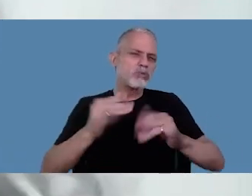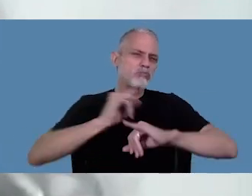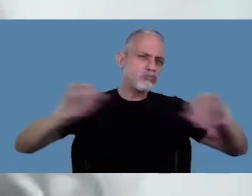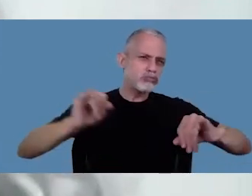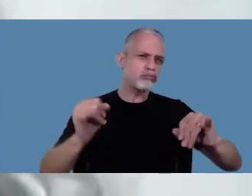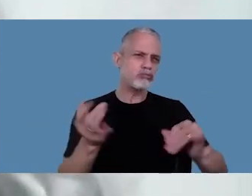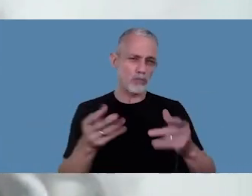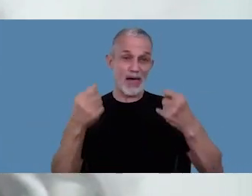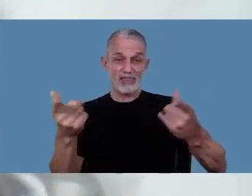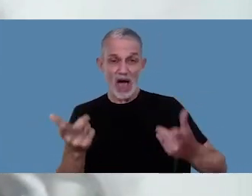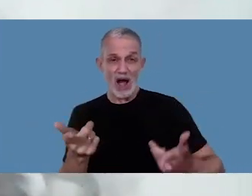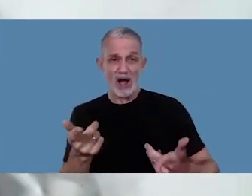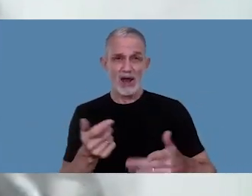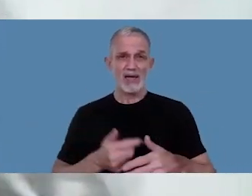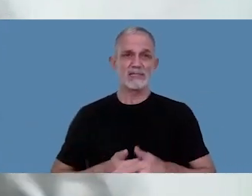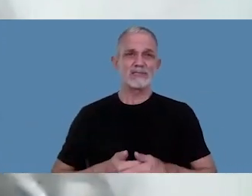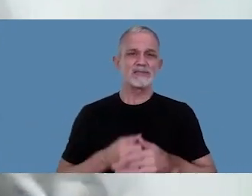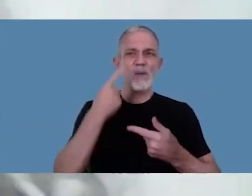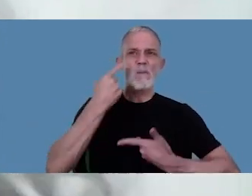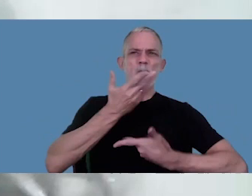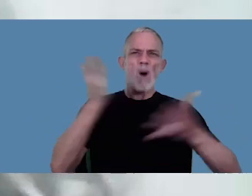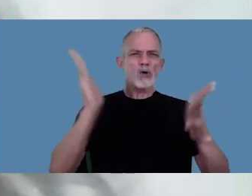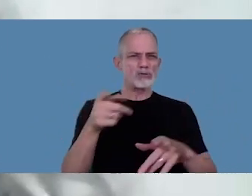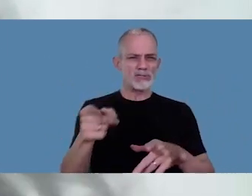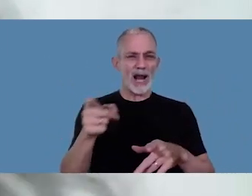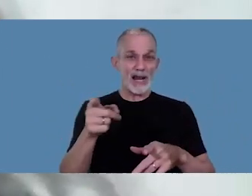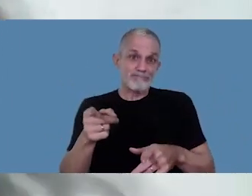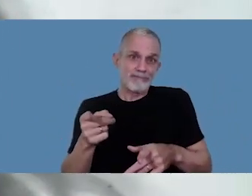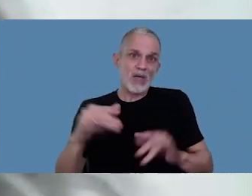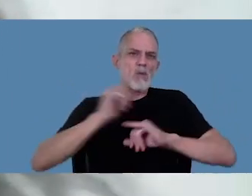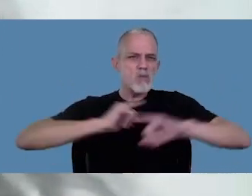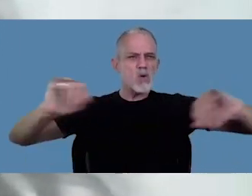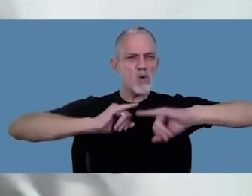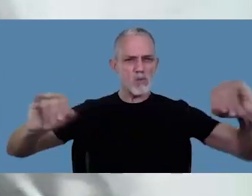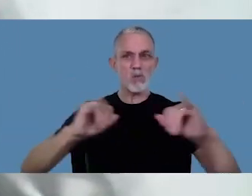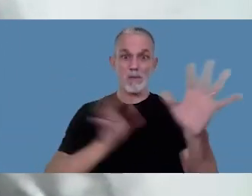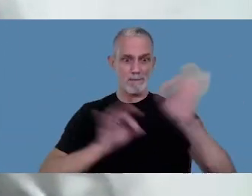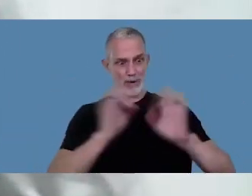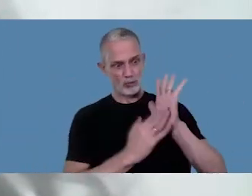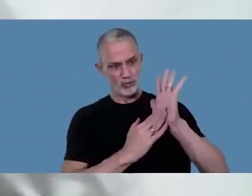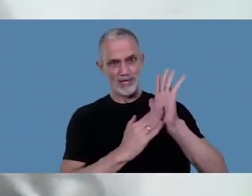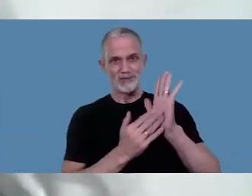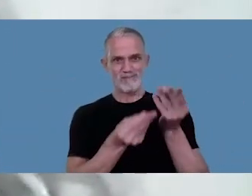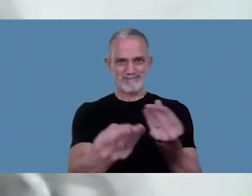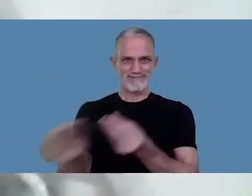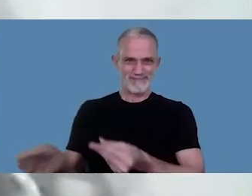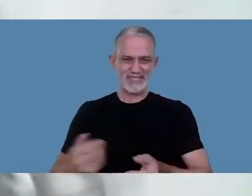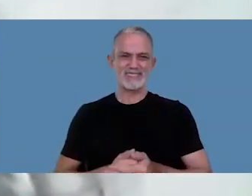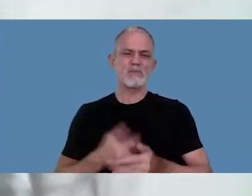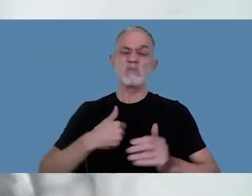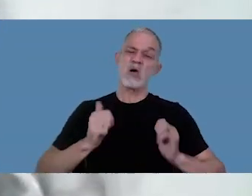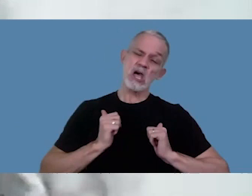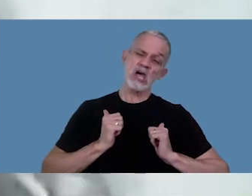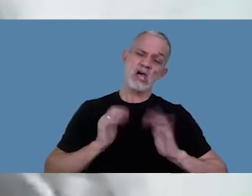y darles visibilidad y hacer publicidad de los proyectos que presentemos. No nos quedemos con